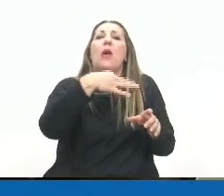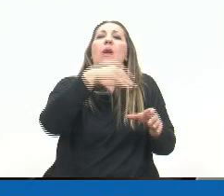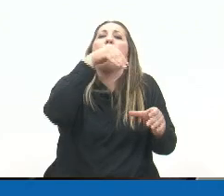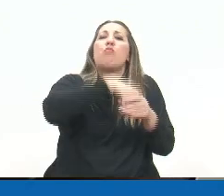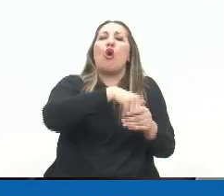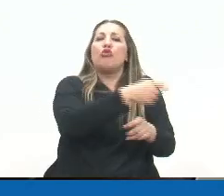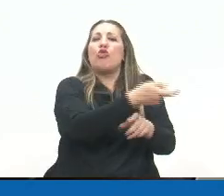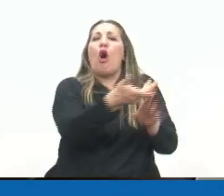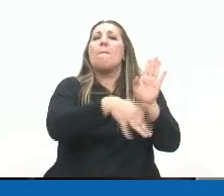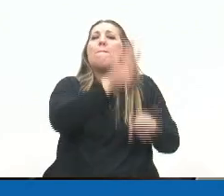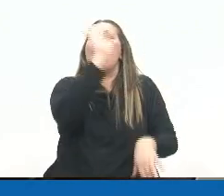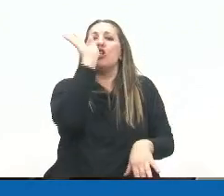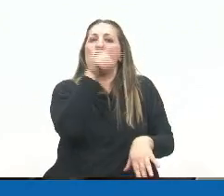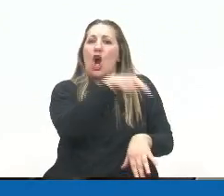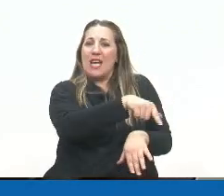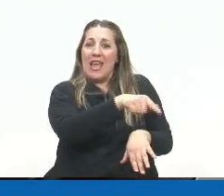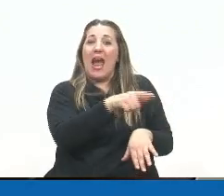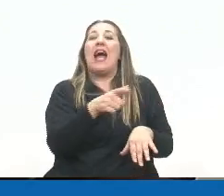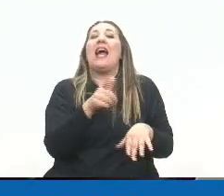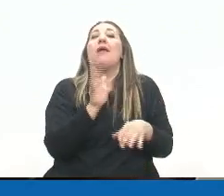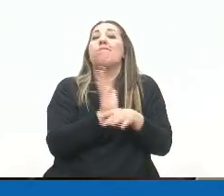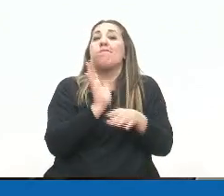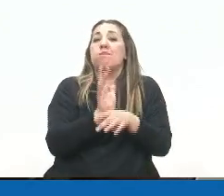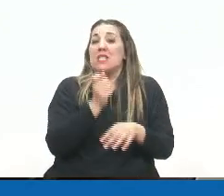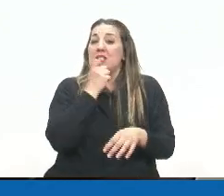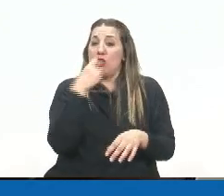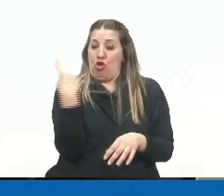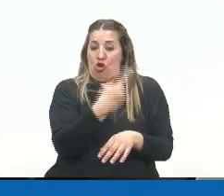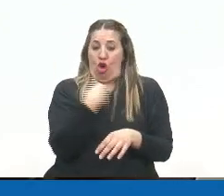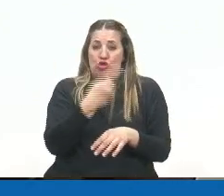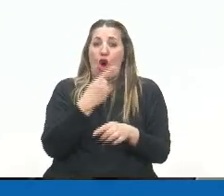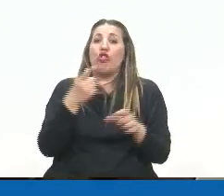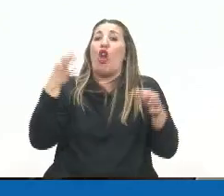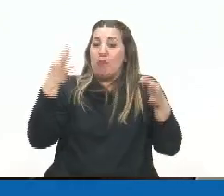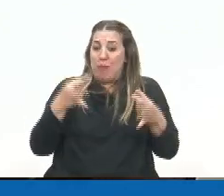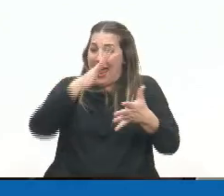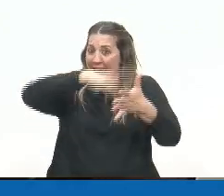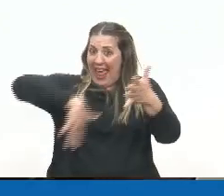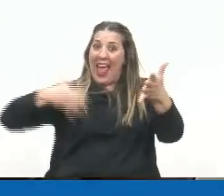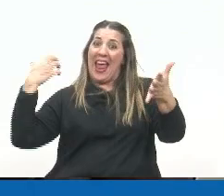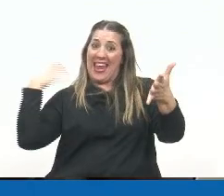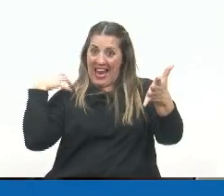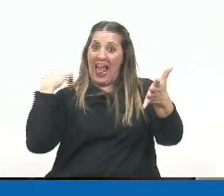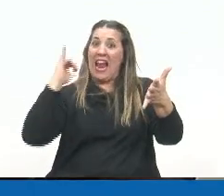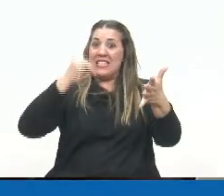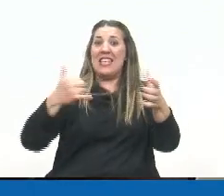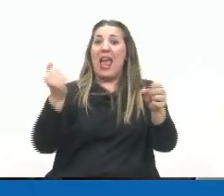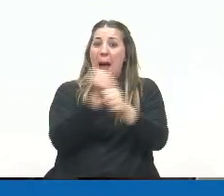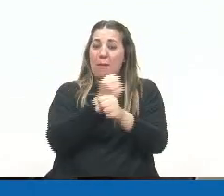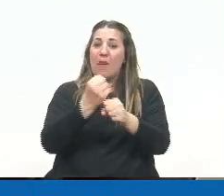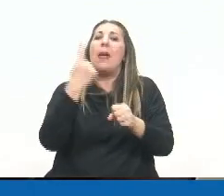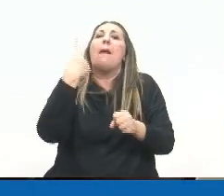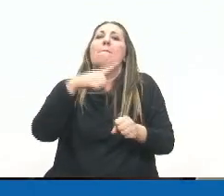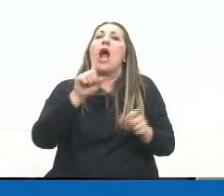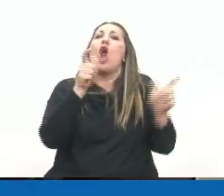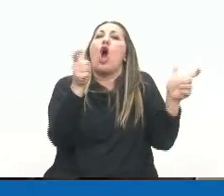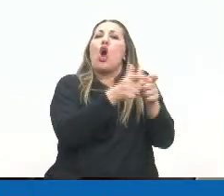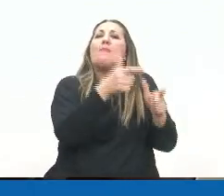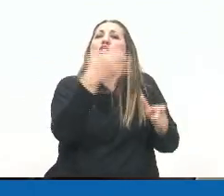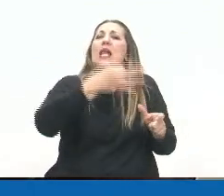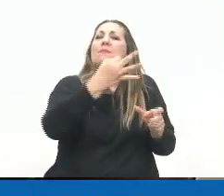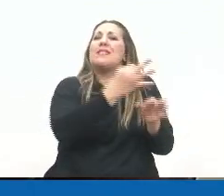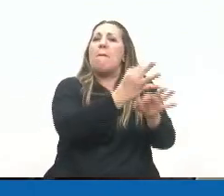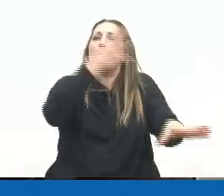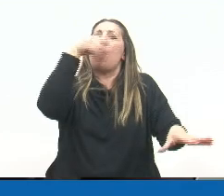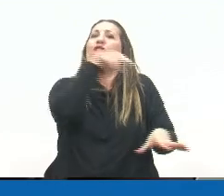del total de sus miembros Qué quiere decir esto que nosotros estamos aprobando en general y le estamos delegando a la comisión especializada con el